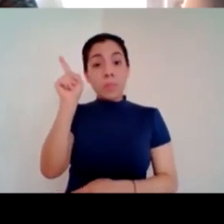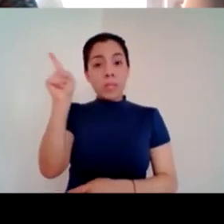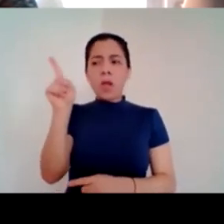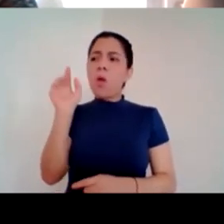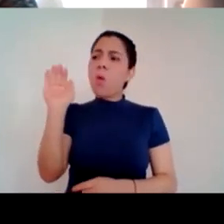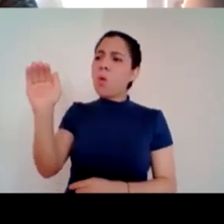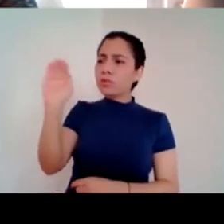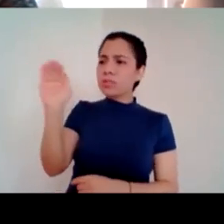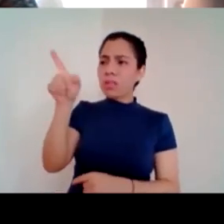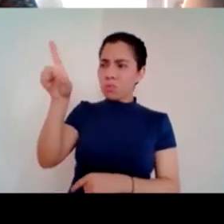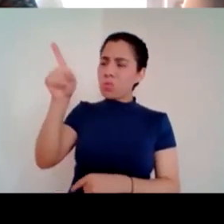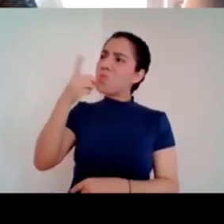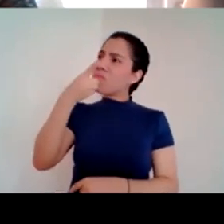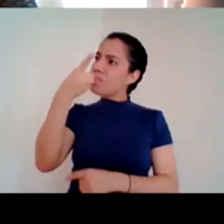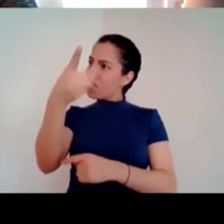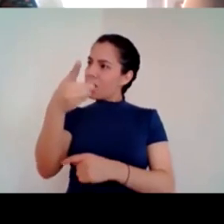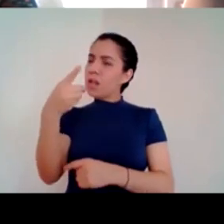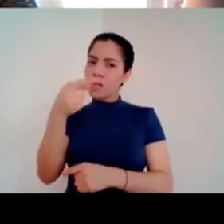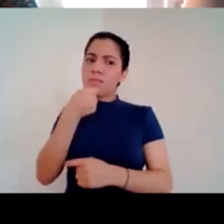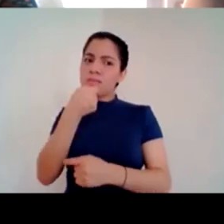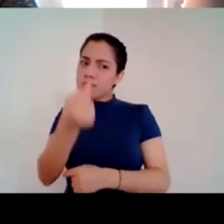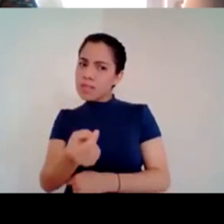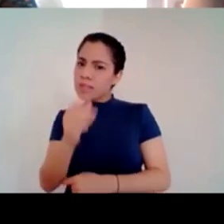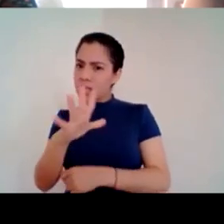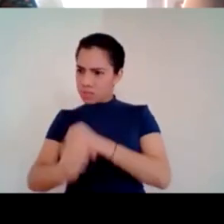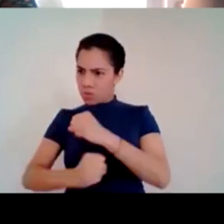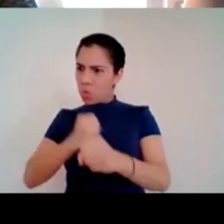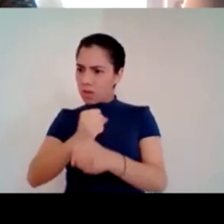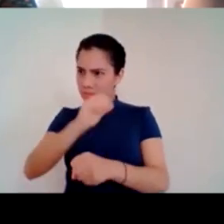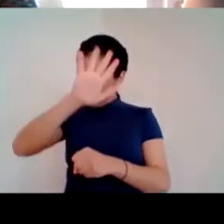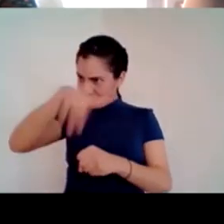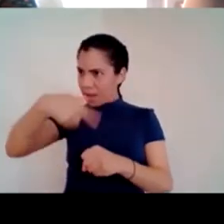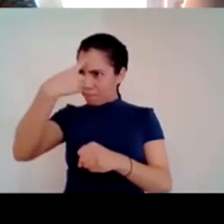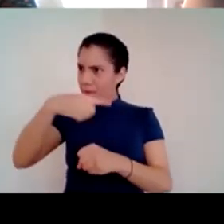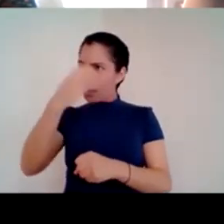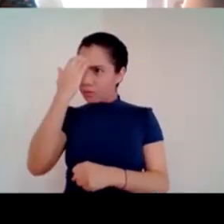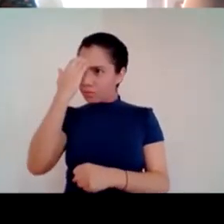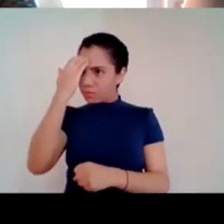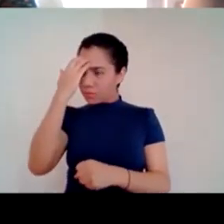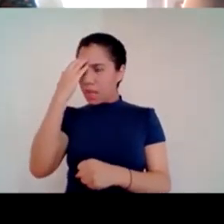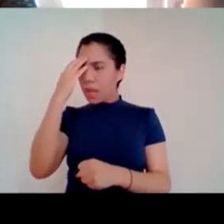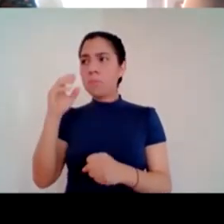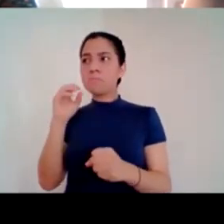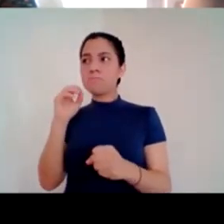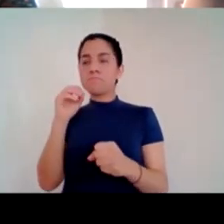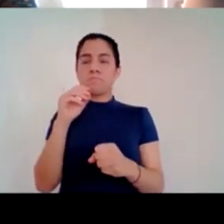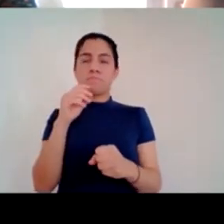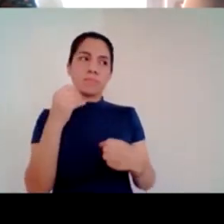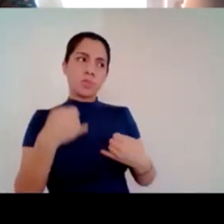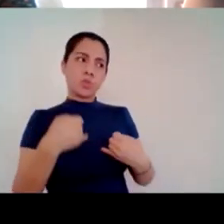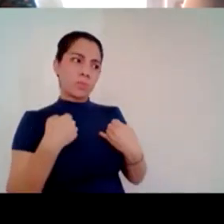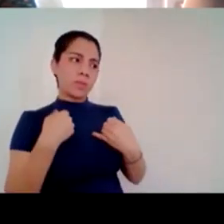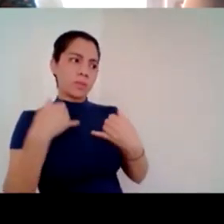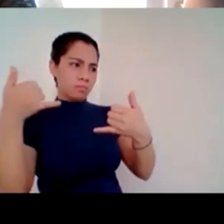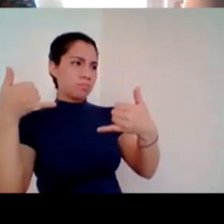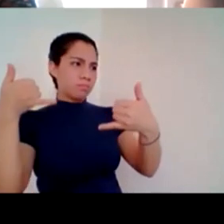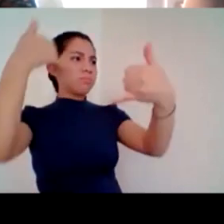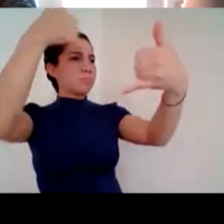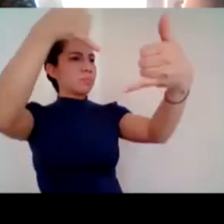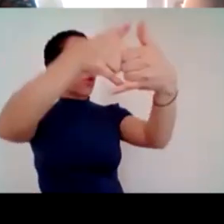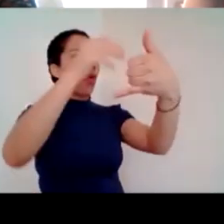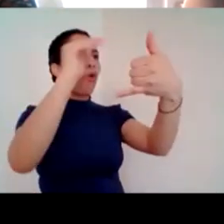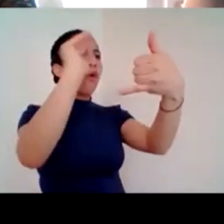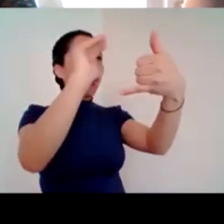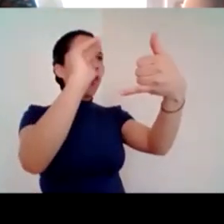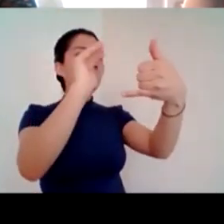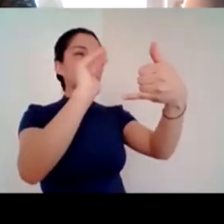años que se venga por acá para conocerla y la llamó por teléfono y le dijo hijita ¿por qué no te vienes a